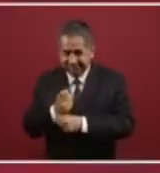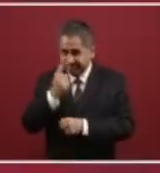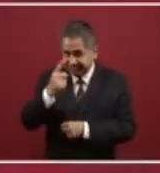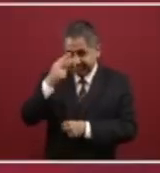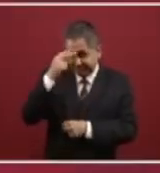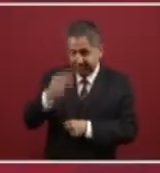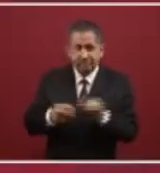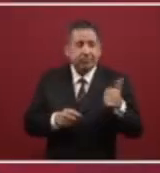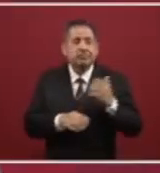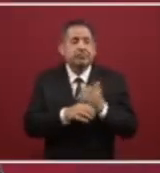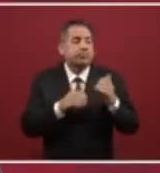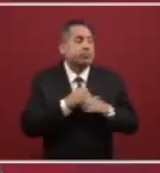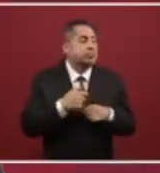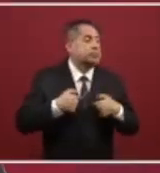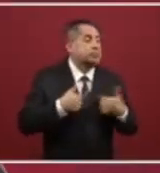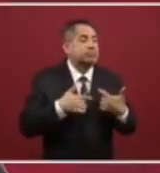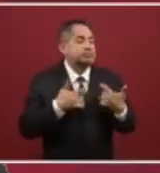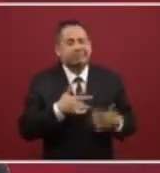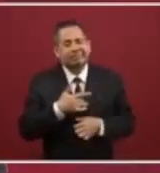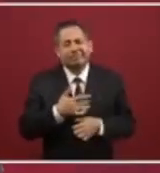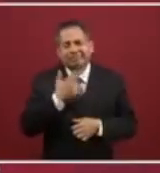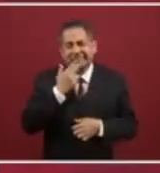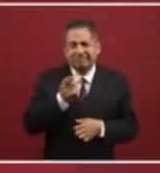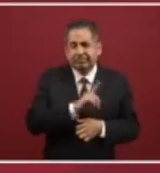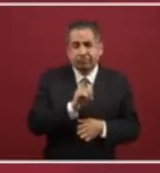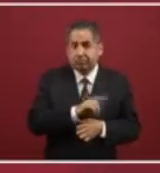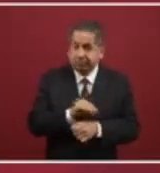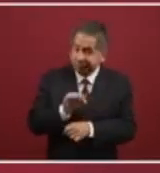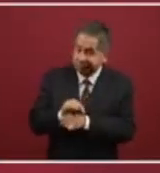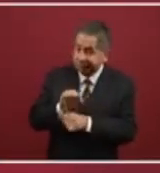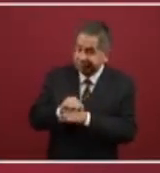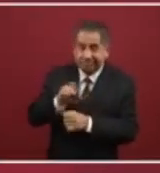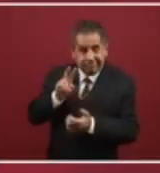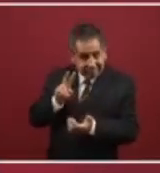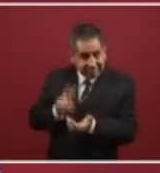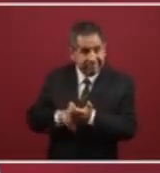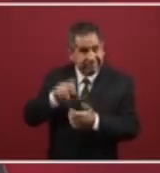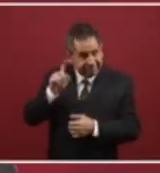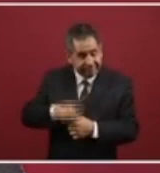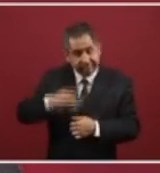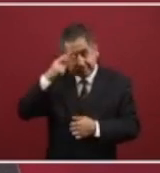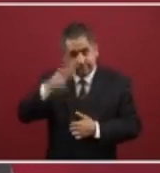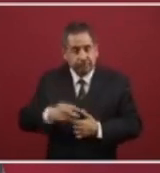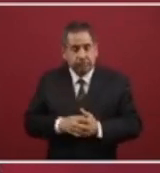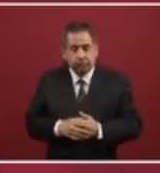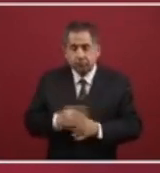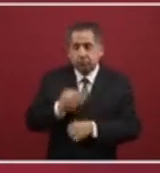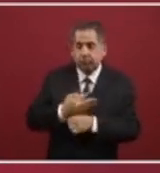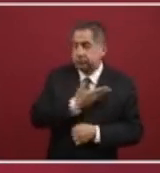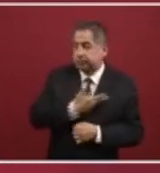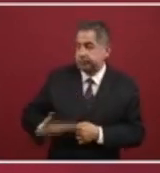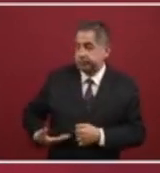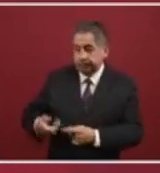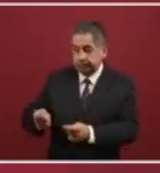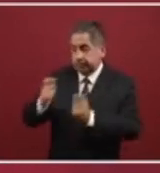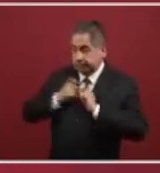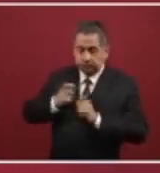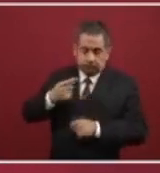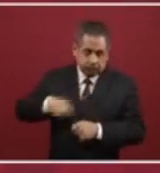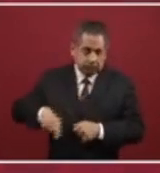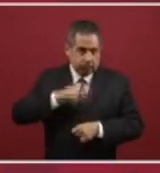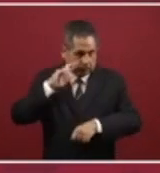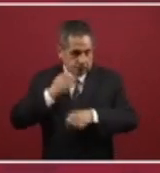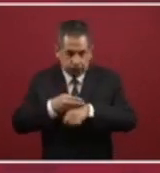superficial. Lo que estamos hablando aquí, lo que nos está pidiendo el presidente de la República es: hagamos la tarea